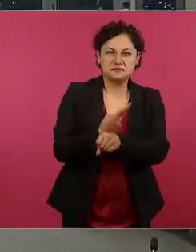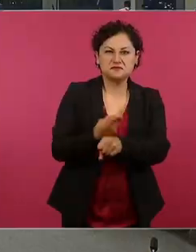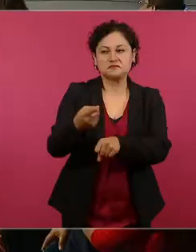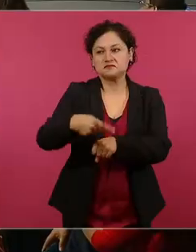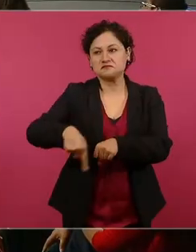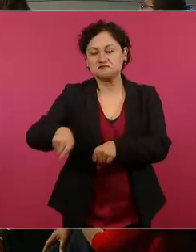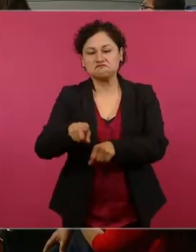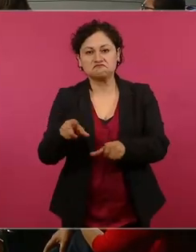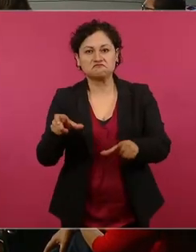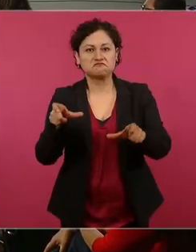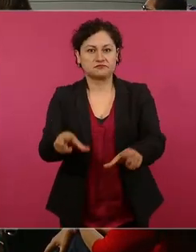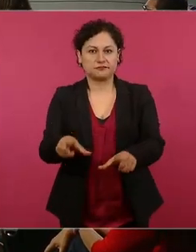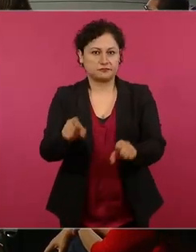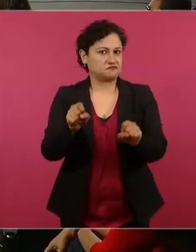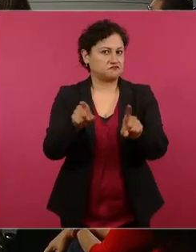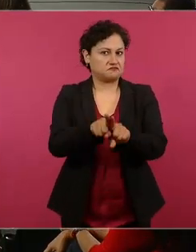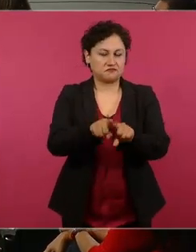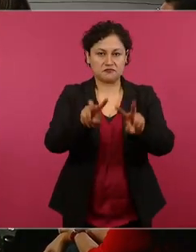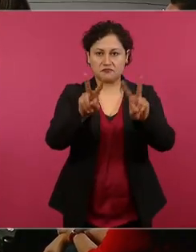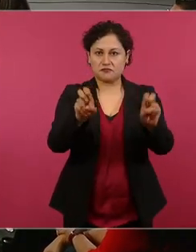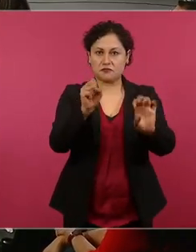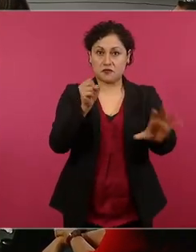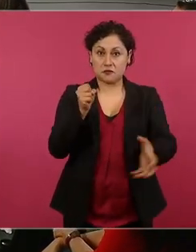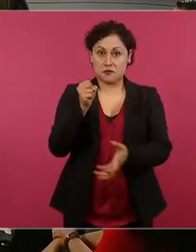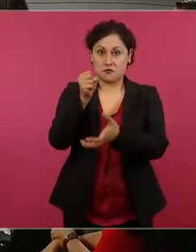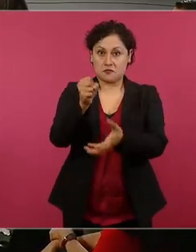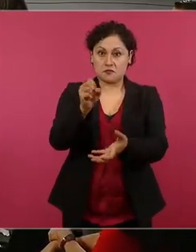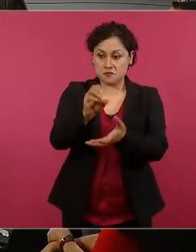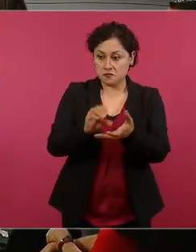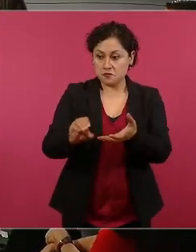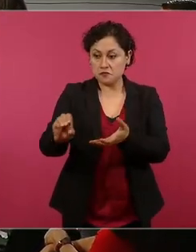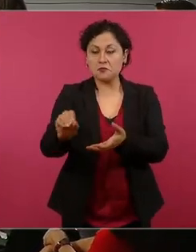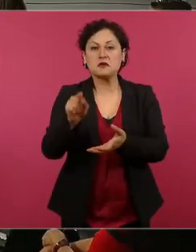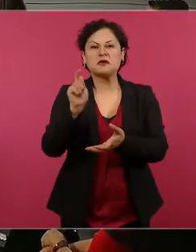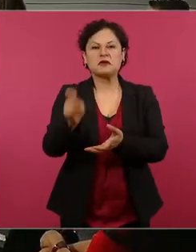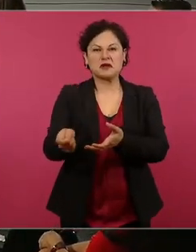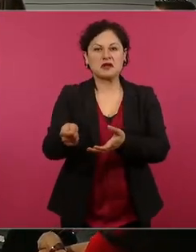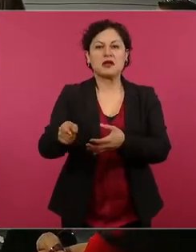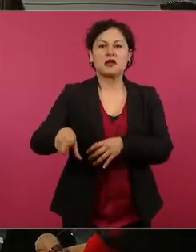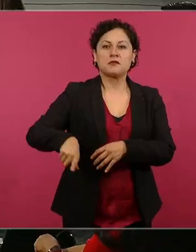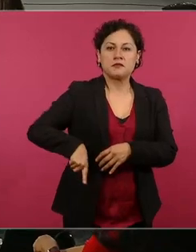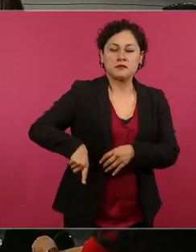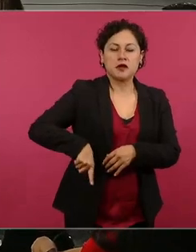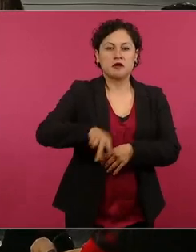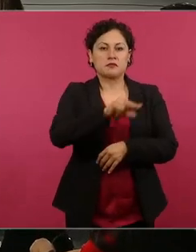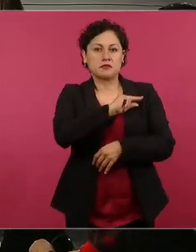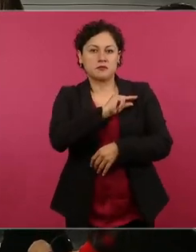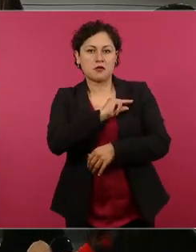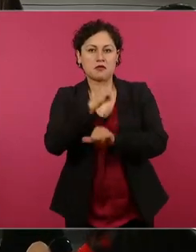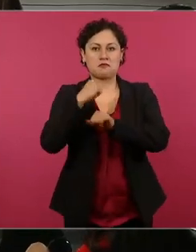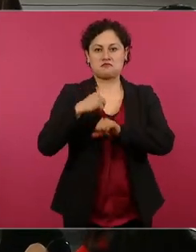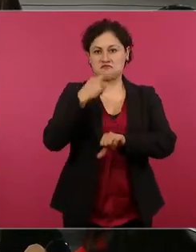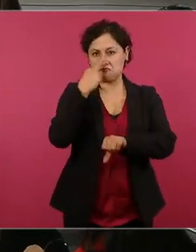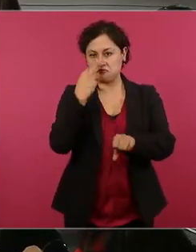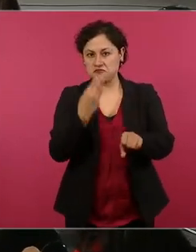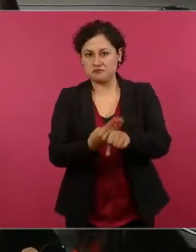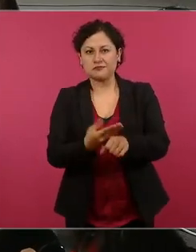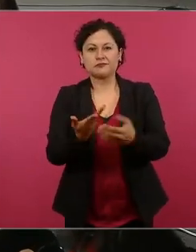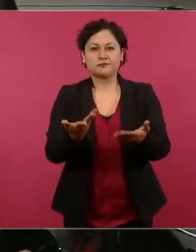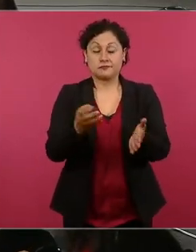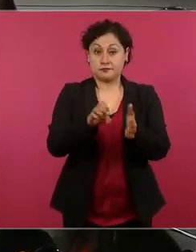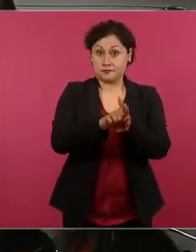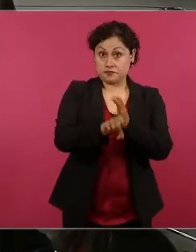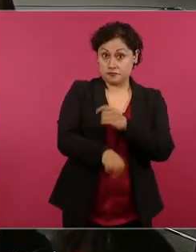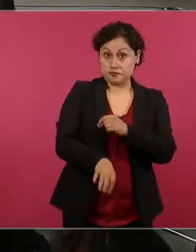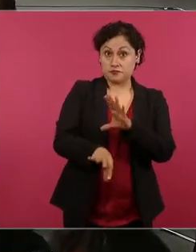aquí en los que tienen que ver con lo público-privado, la responsabilidad pública-privada. Hay un caso, en el, por ejemplo, el caso del